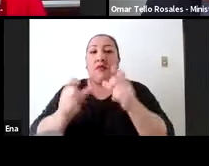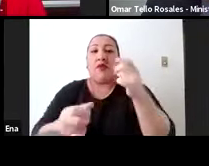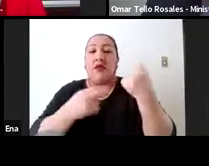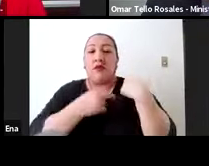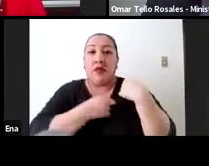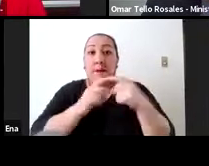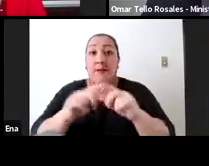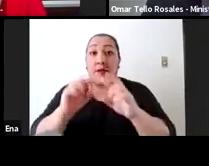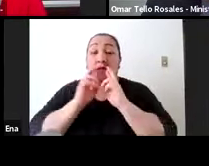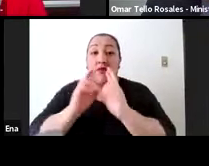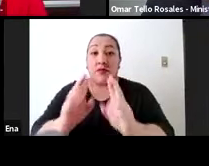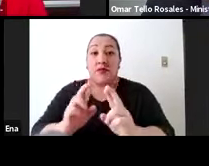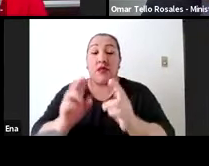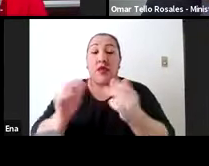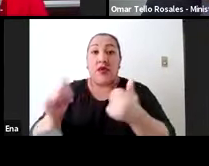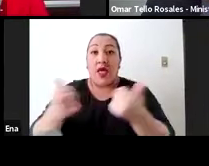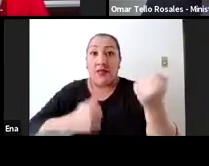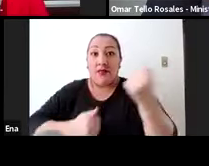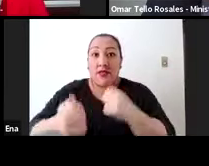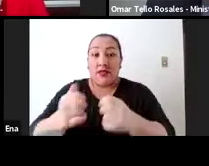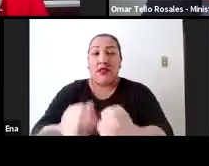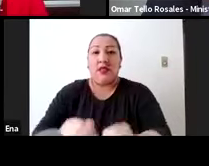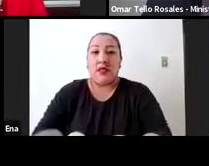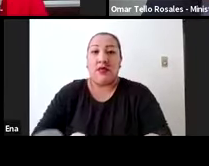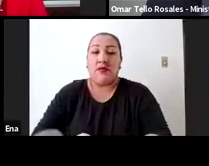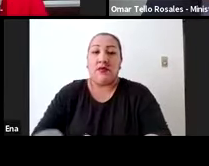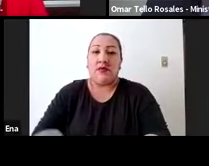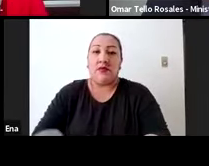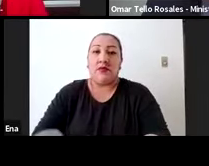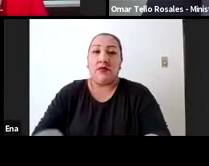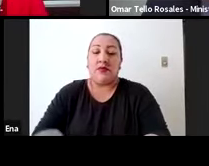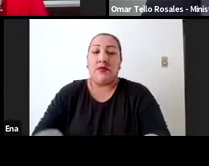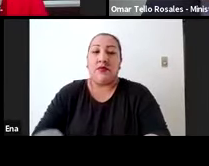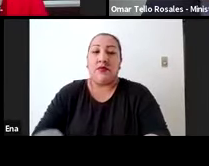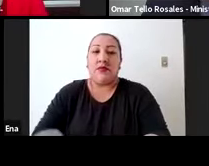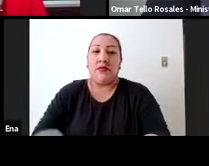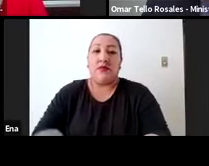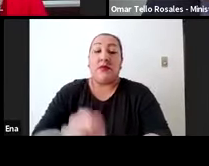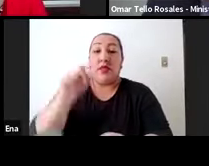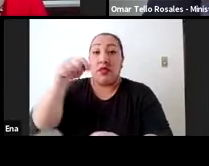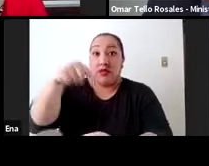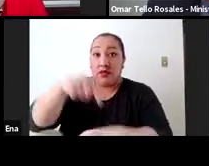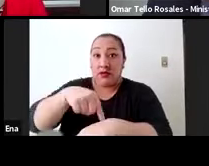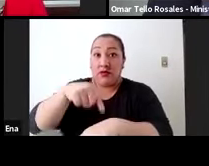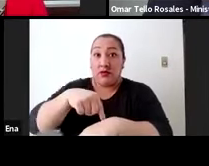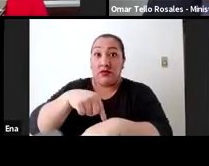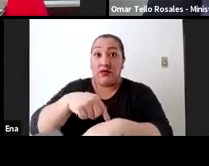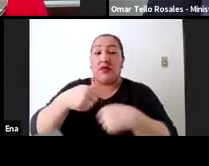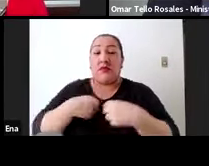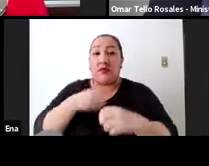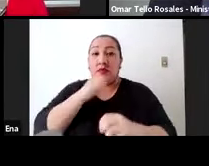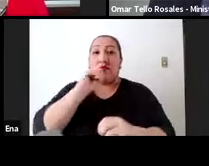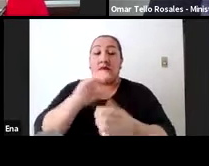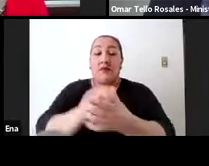es administrativo, como no tenemos la potestad sancionadora en este momento, tenemos que decirle a la misma